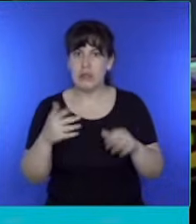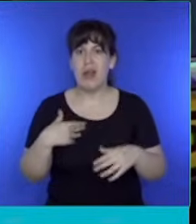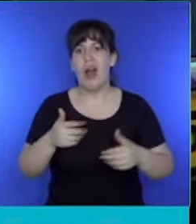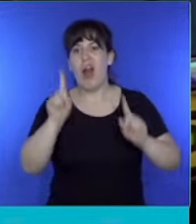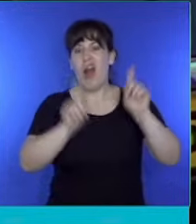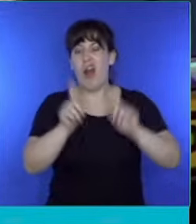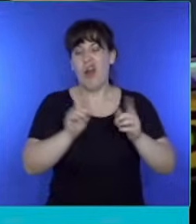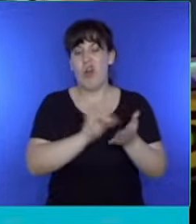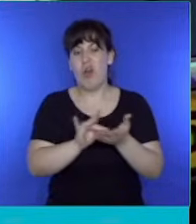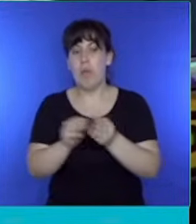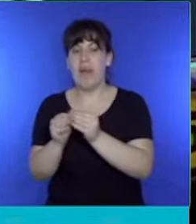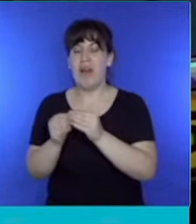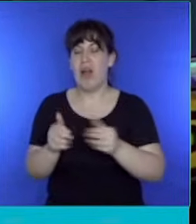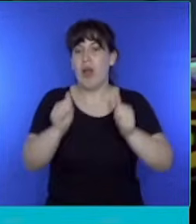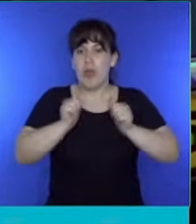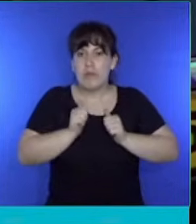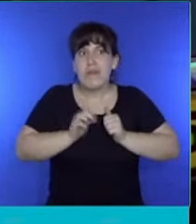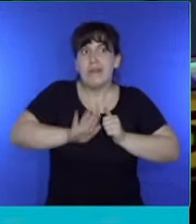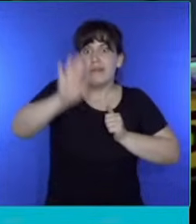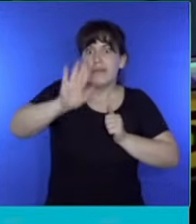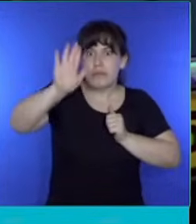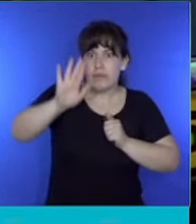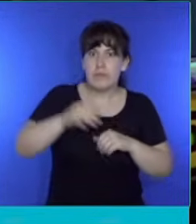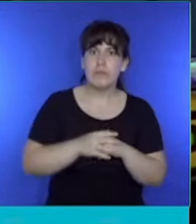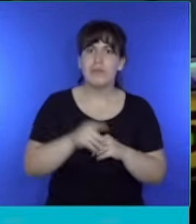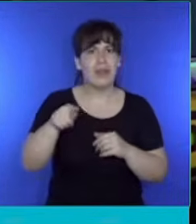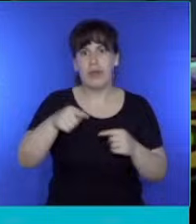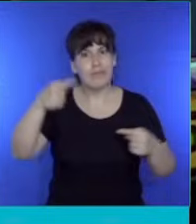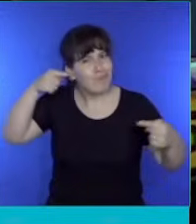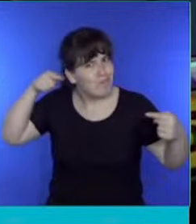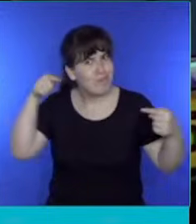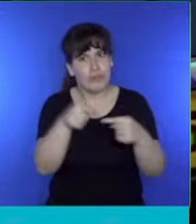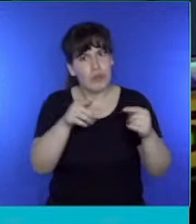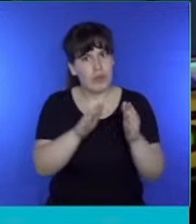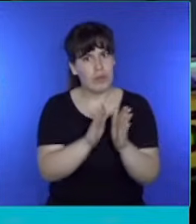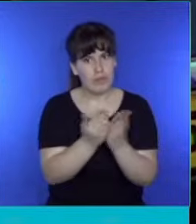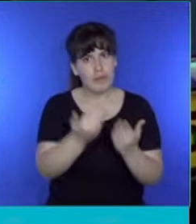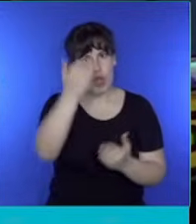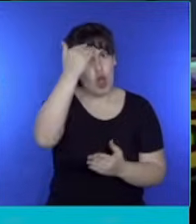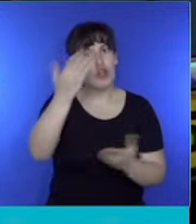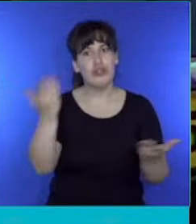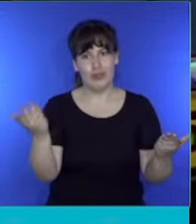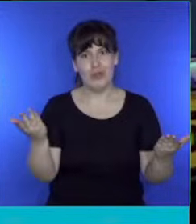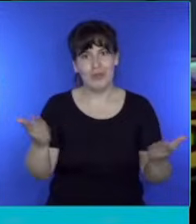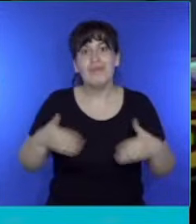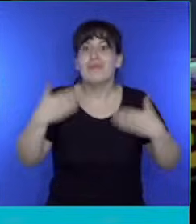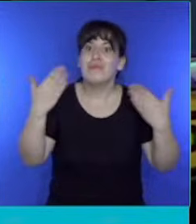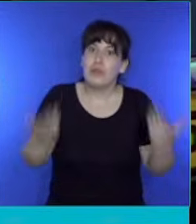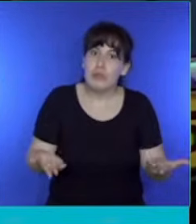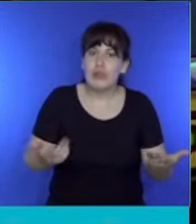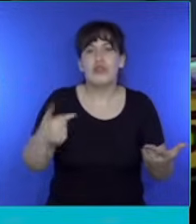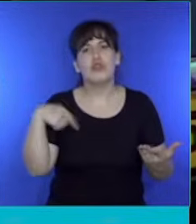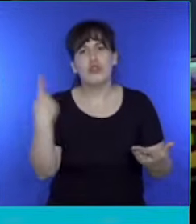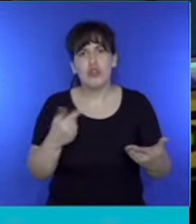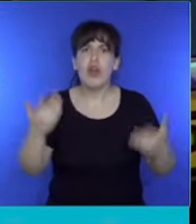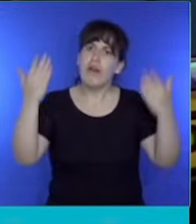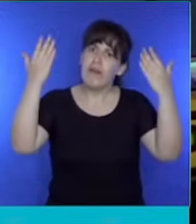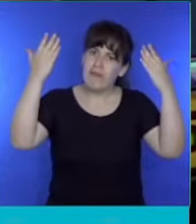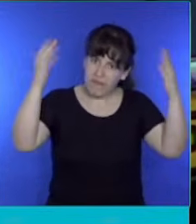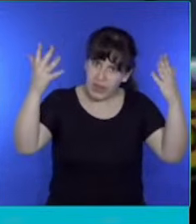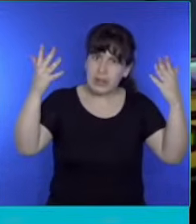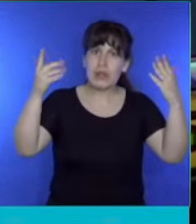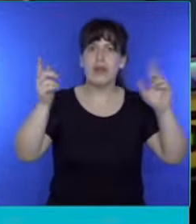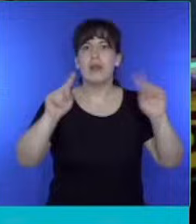de algunos compañeros, era incompatible con el orden constitucional. Por eso festejamos, y no es que